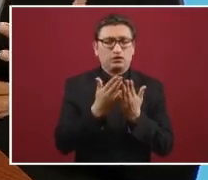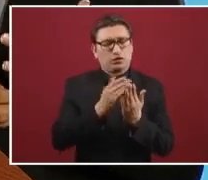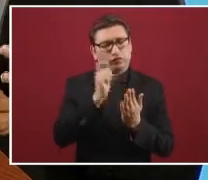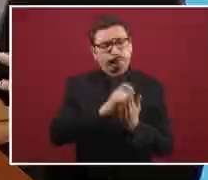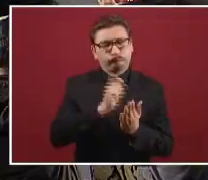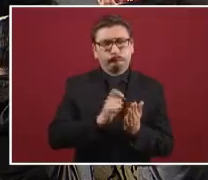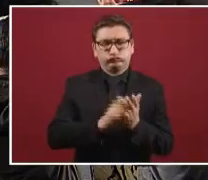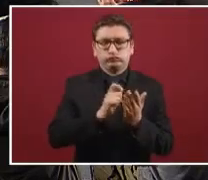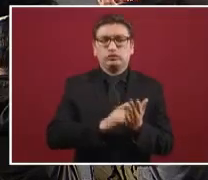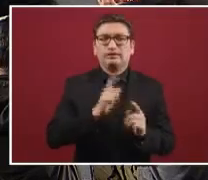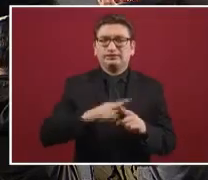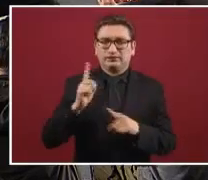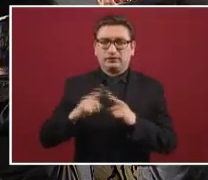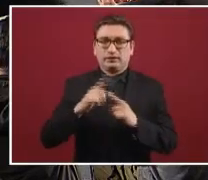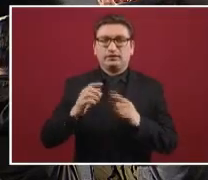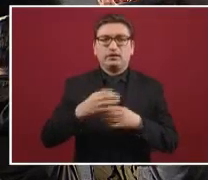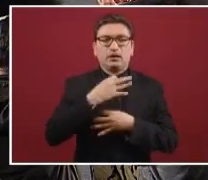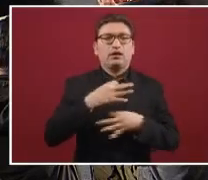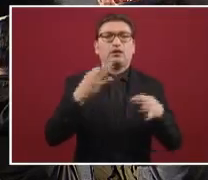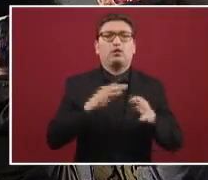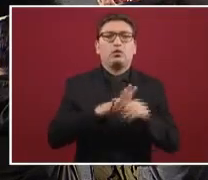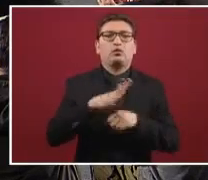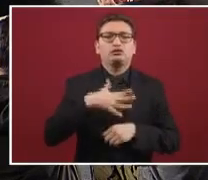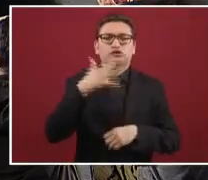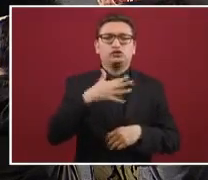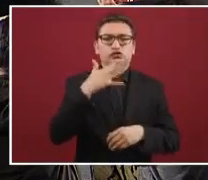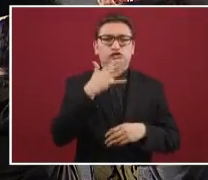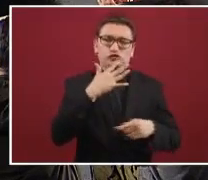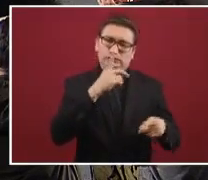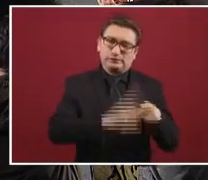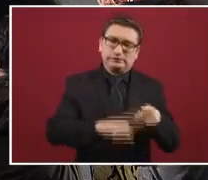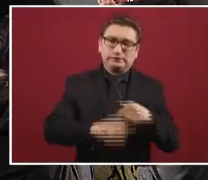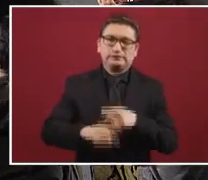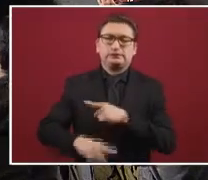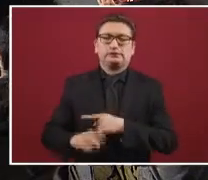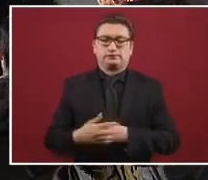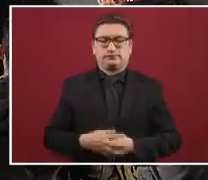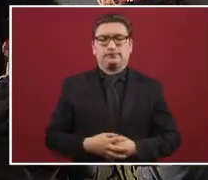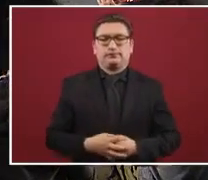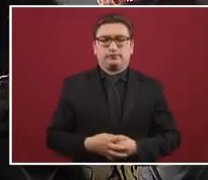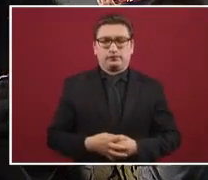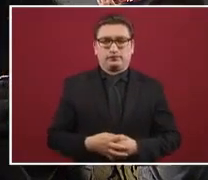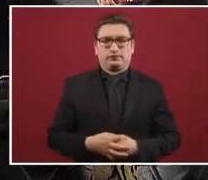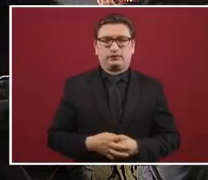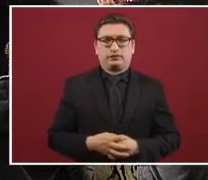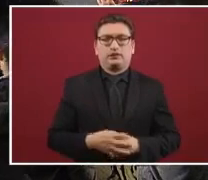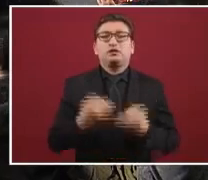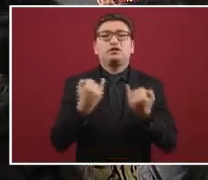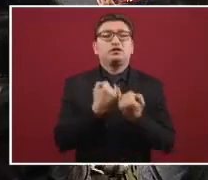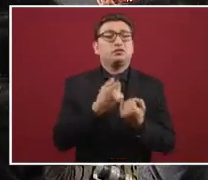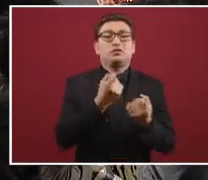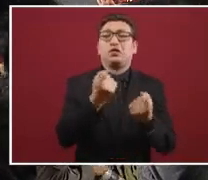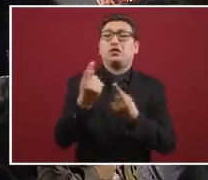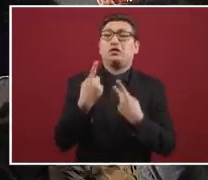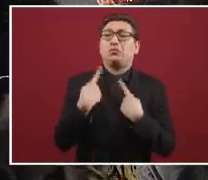está el combate a la corrupción y el acabar con los